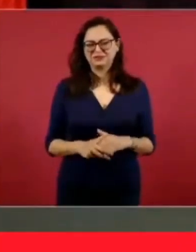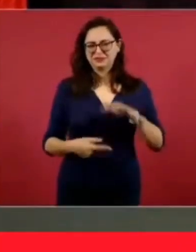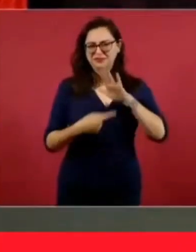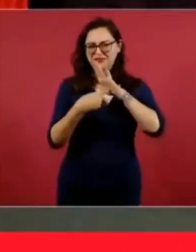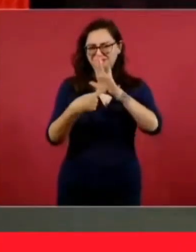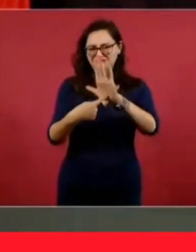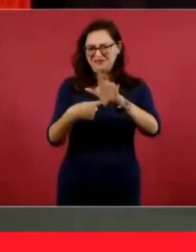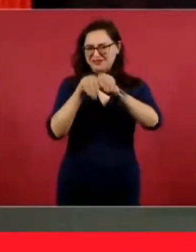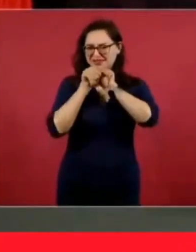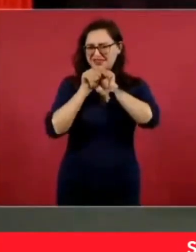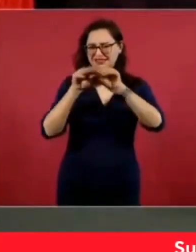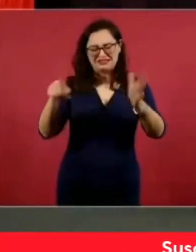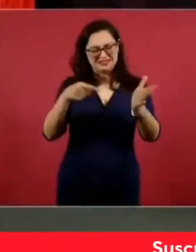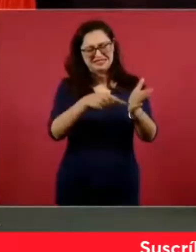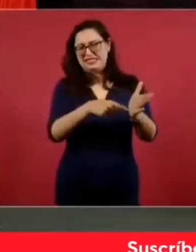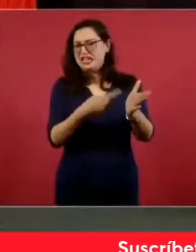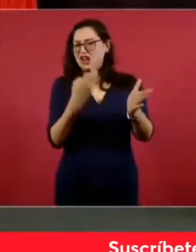no pasaba.